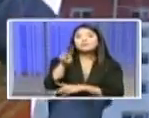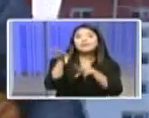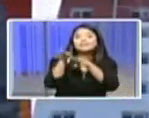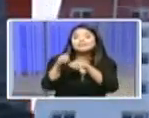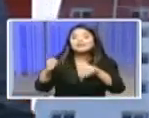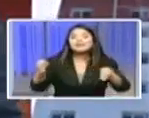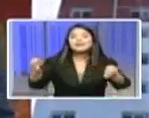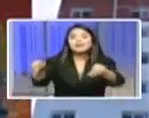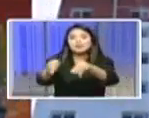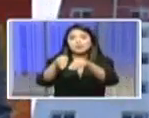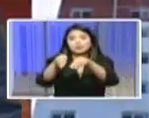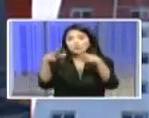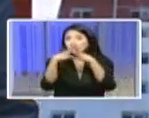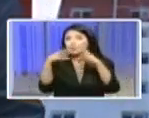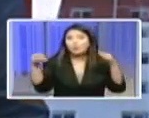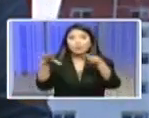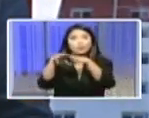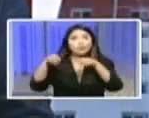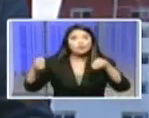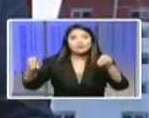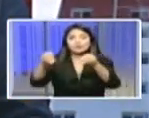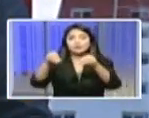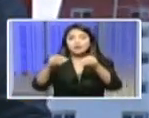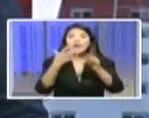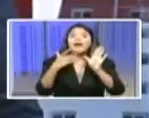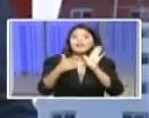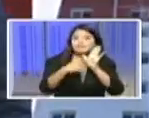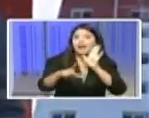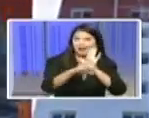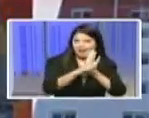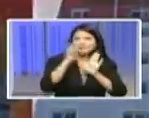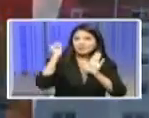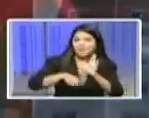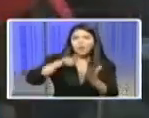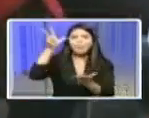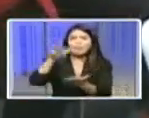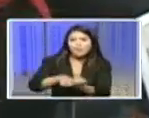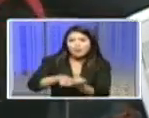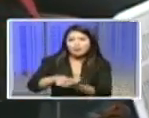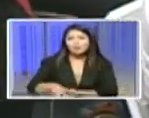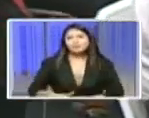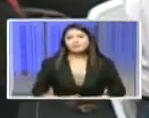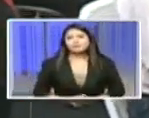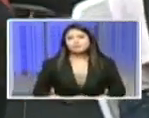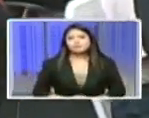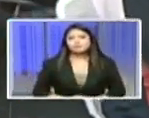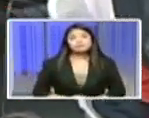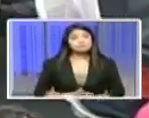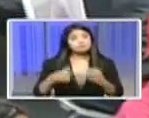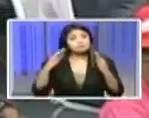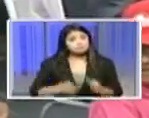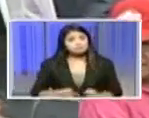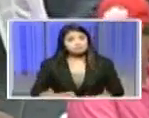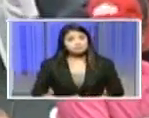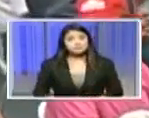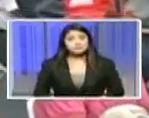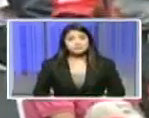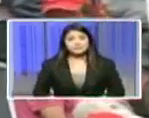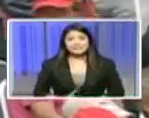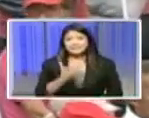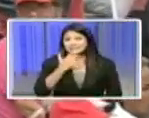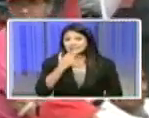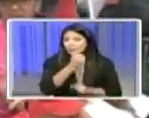terrenos. Si esta ley se hubiera impuesto, hubiera sido